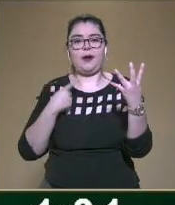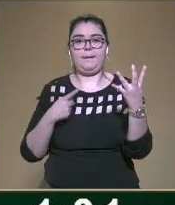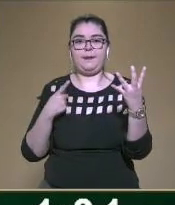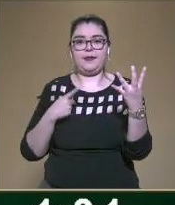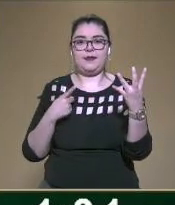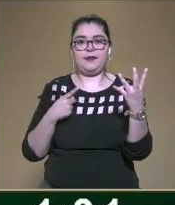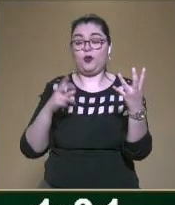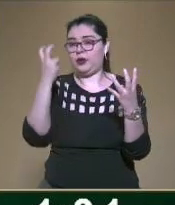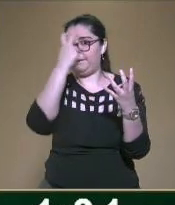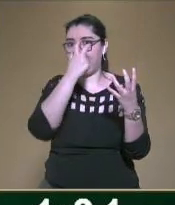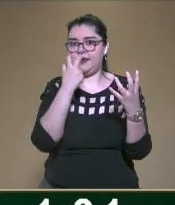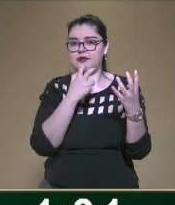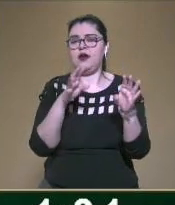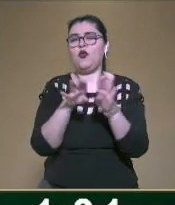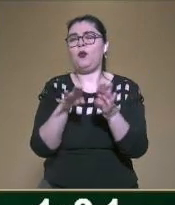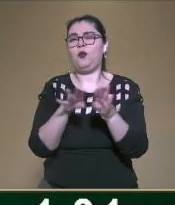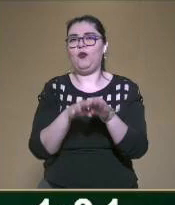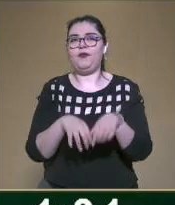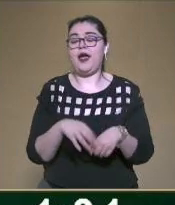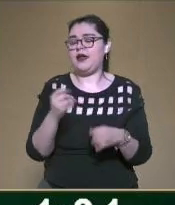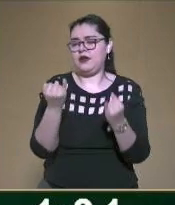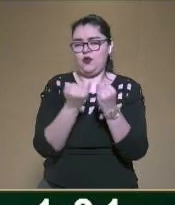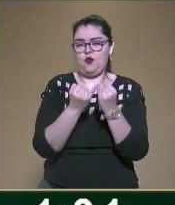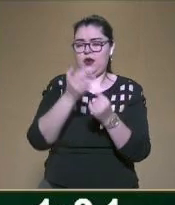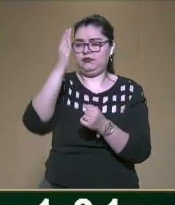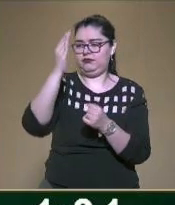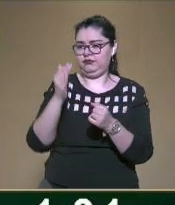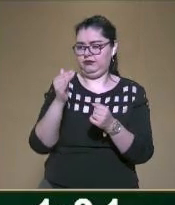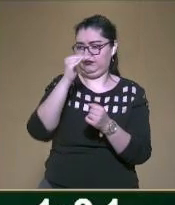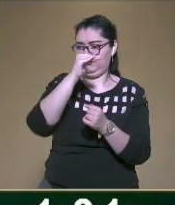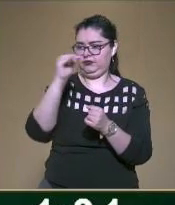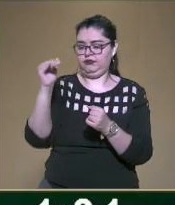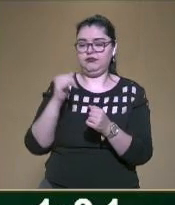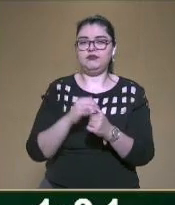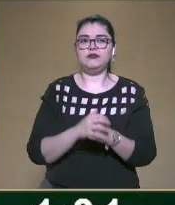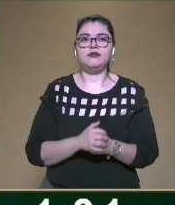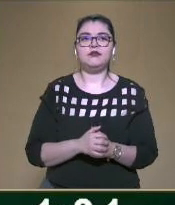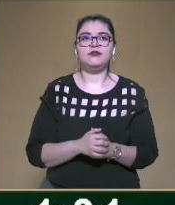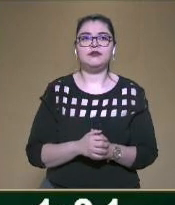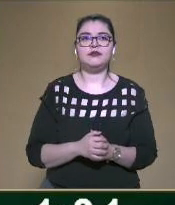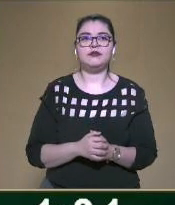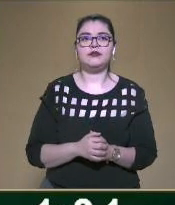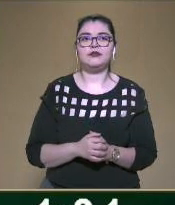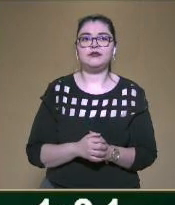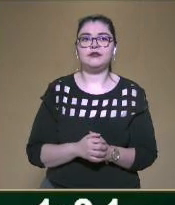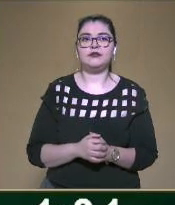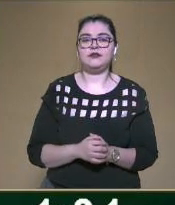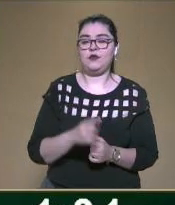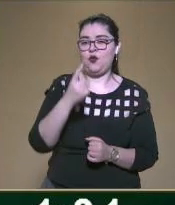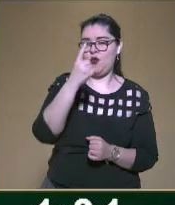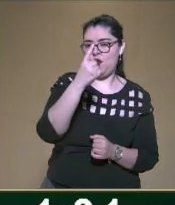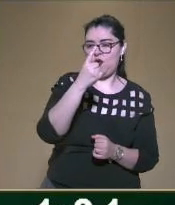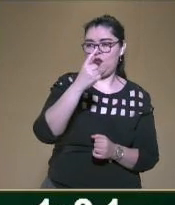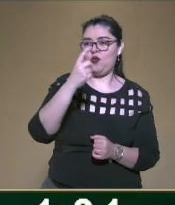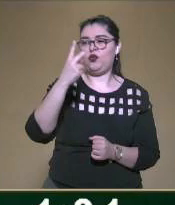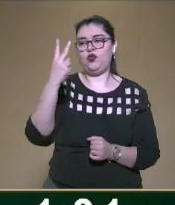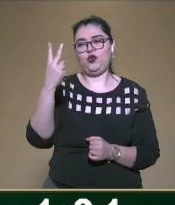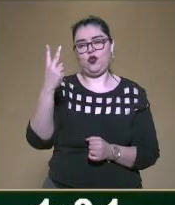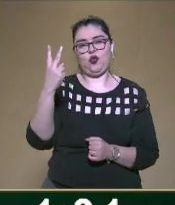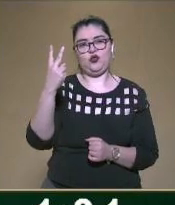también. Ahí está. Y bueno, ya tenemos otra vez un cuarto,